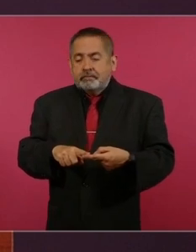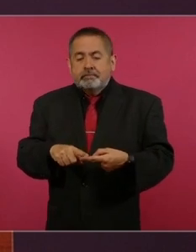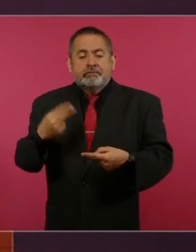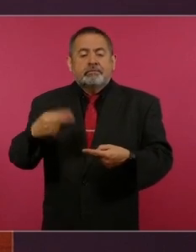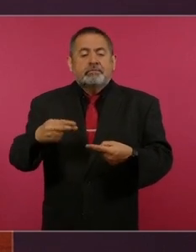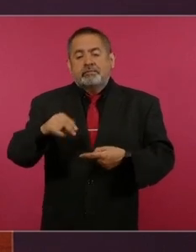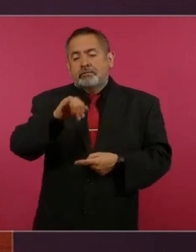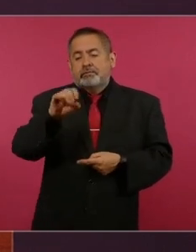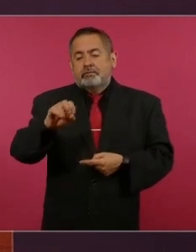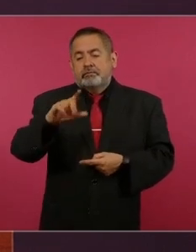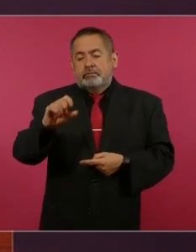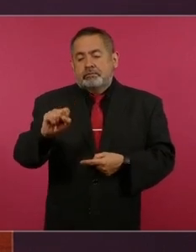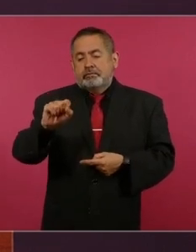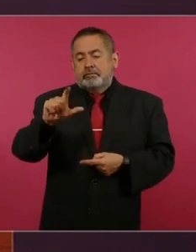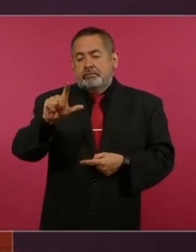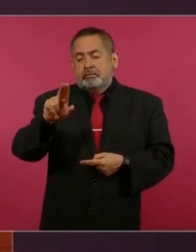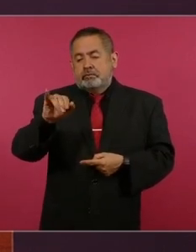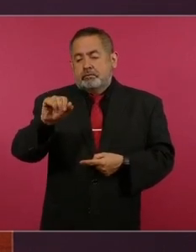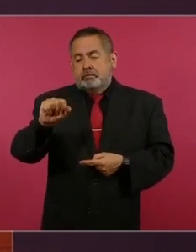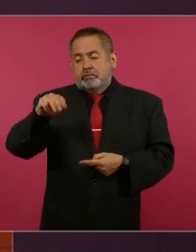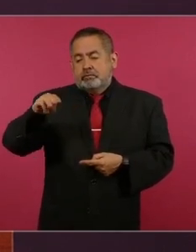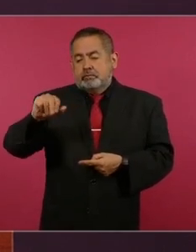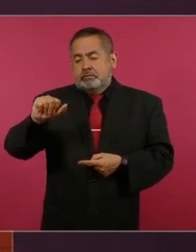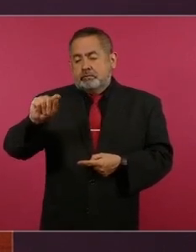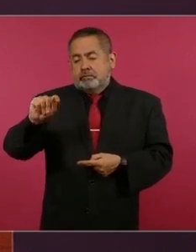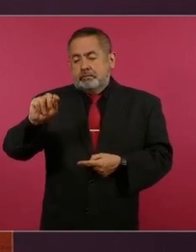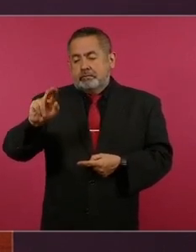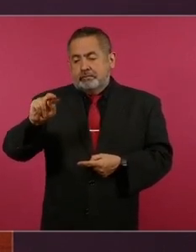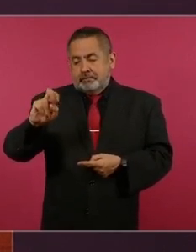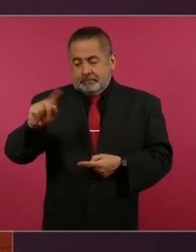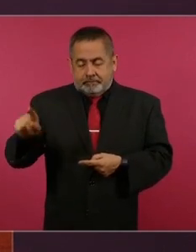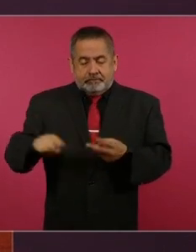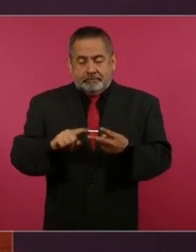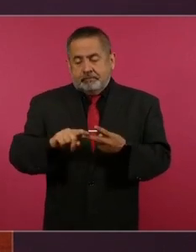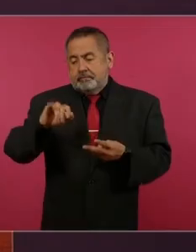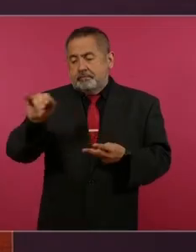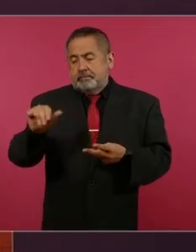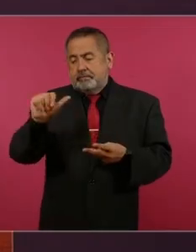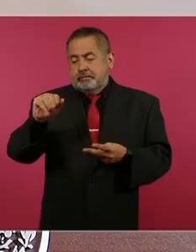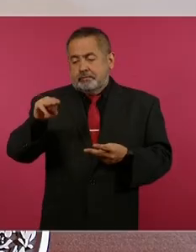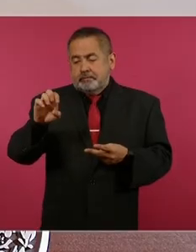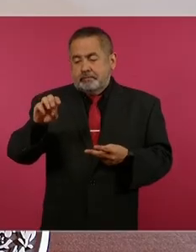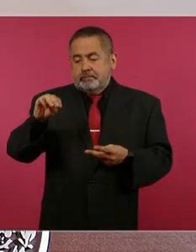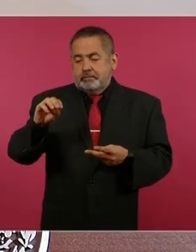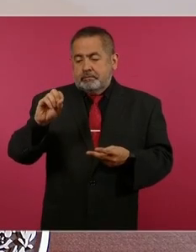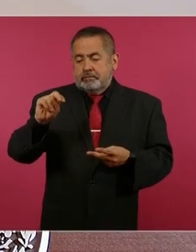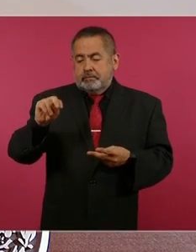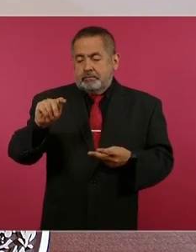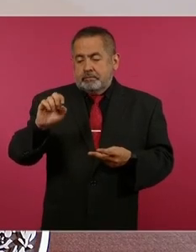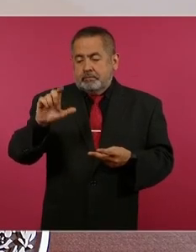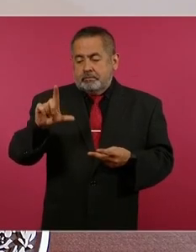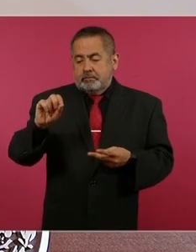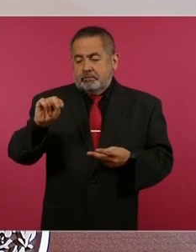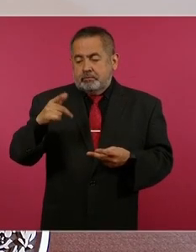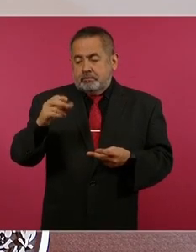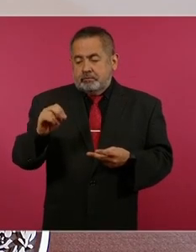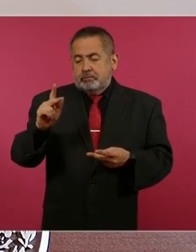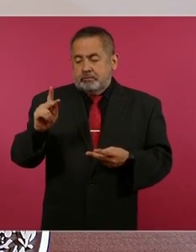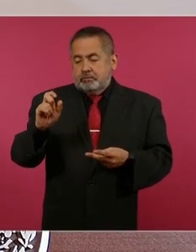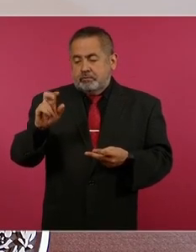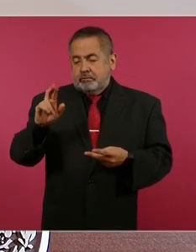mineros Jorge Luis Martínez Valdés y de Jaime Montelongo Pérez. El